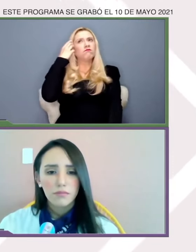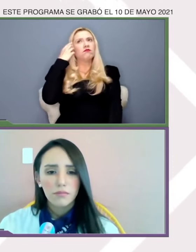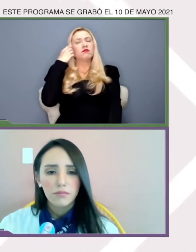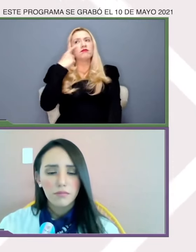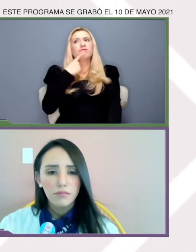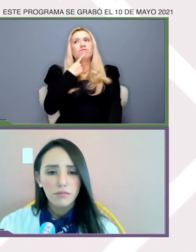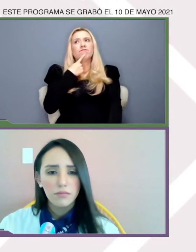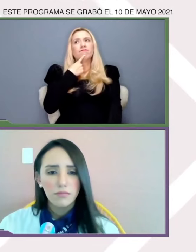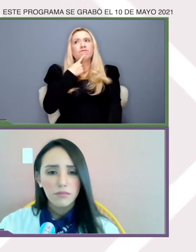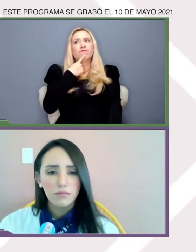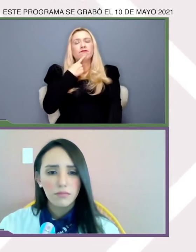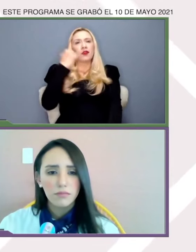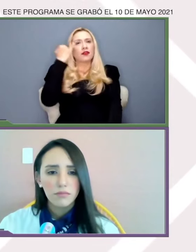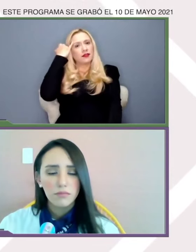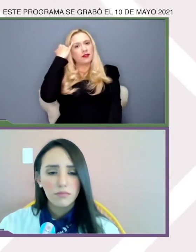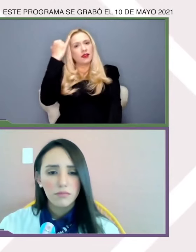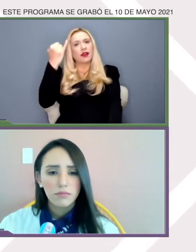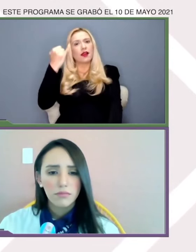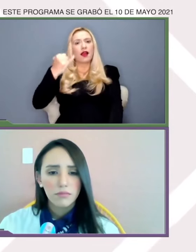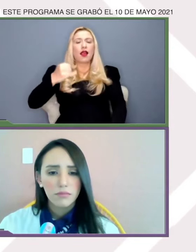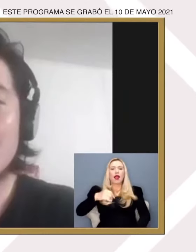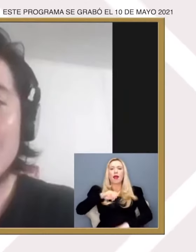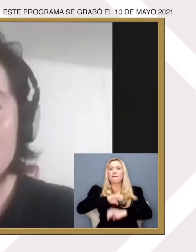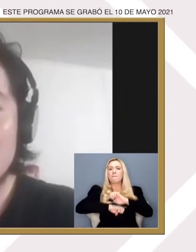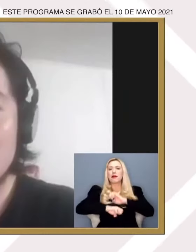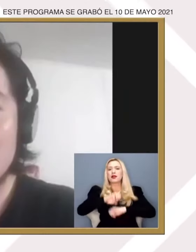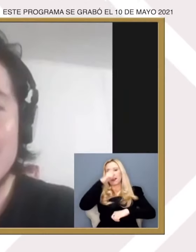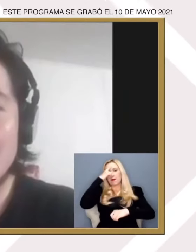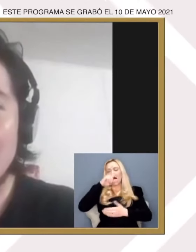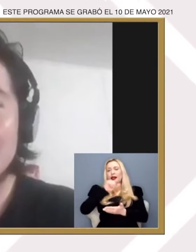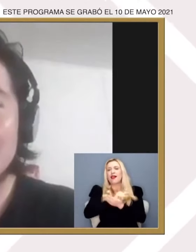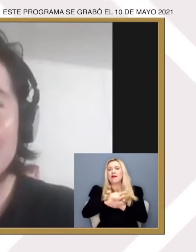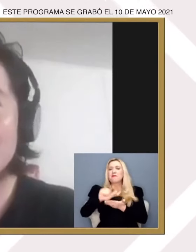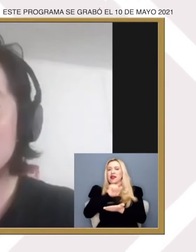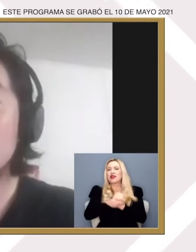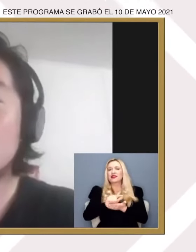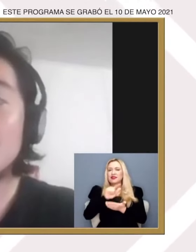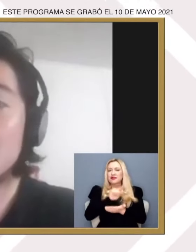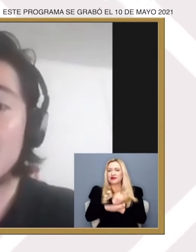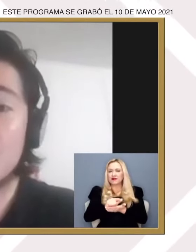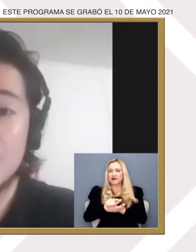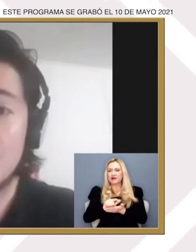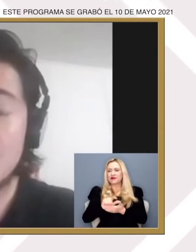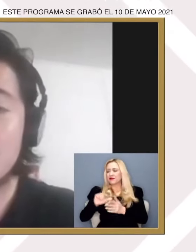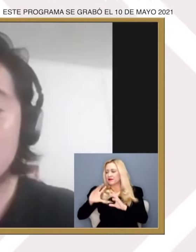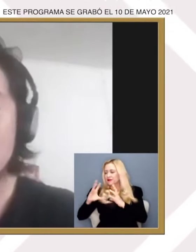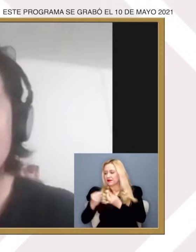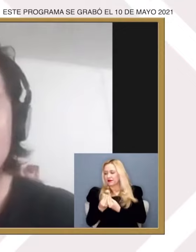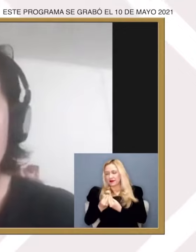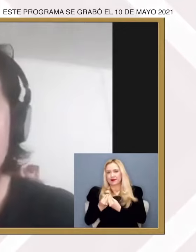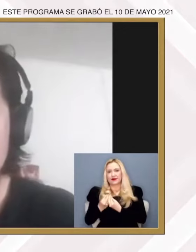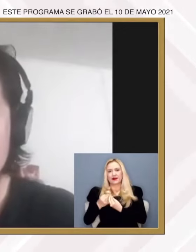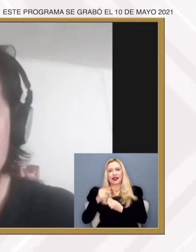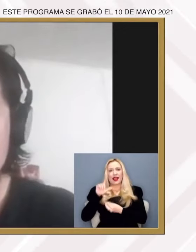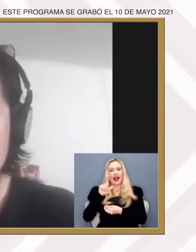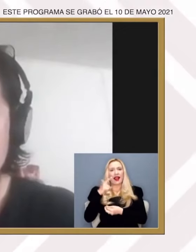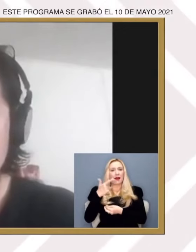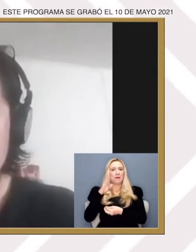tuve que idear una empresa de servicios de limpieza desde personas LGBT y para personas